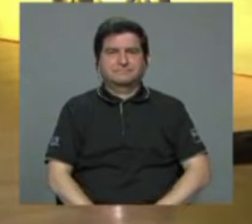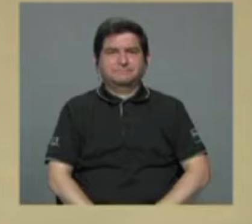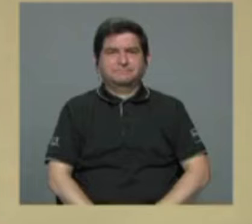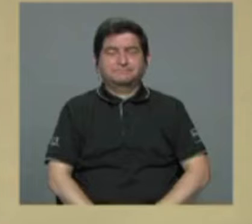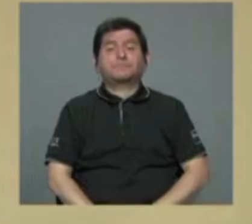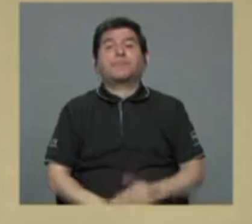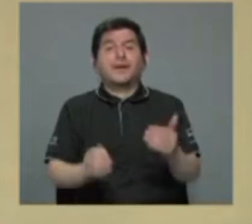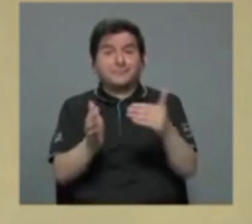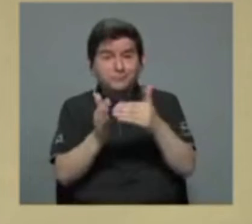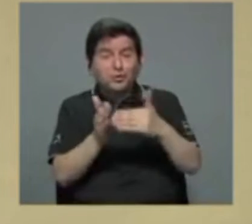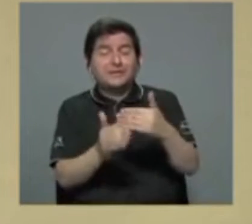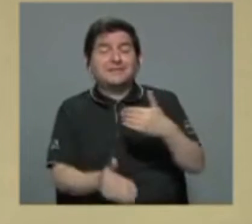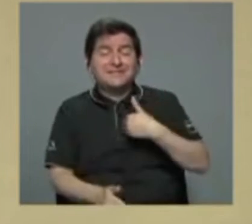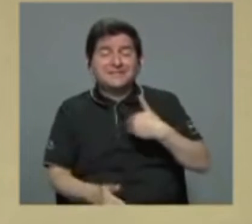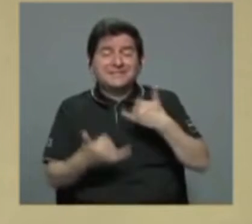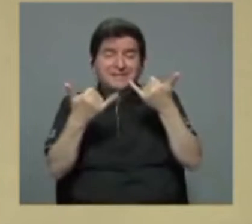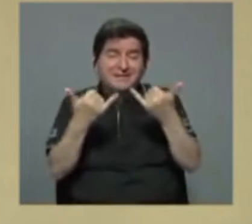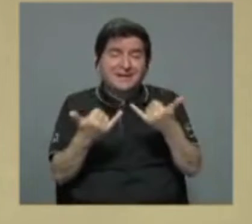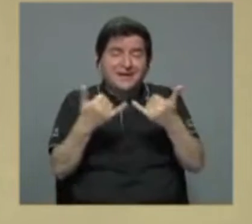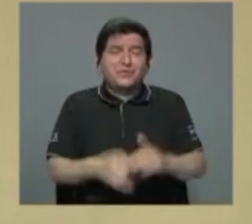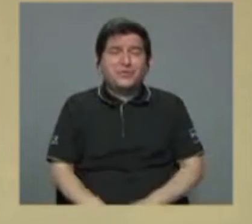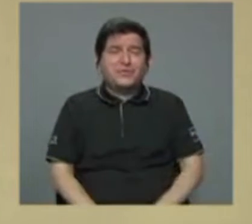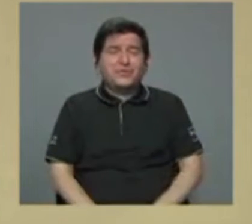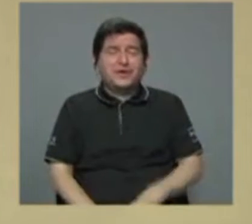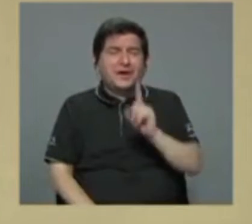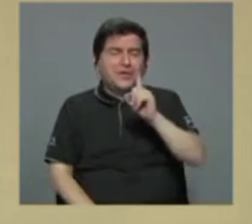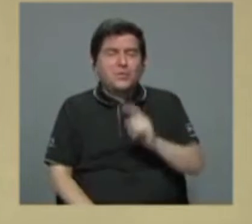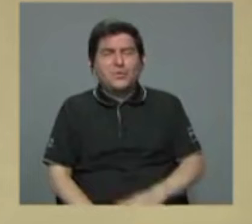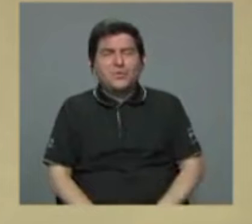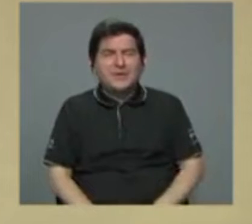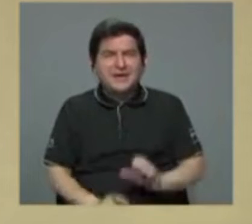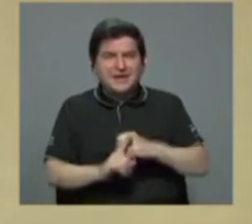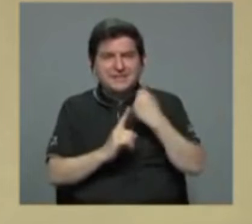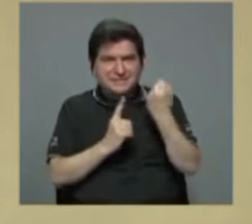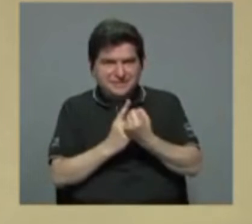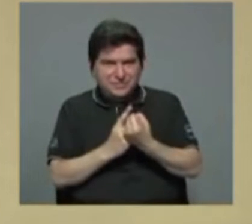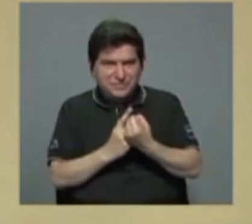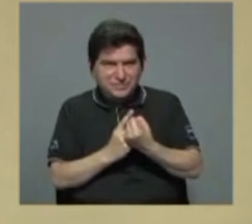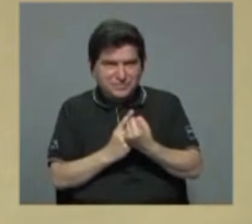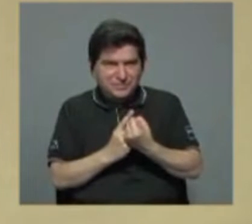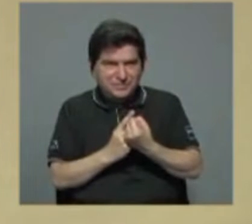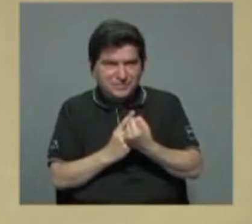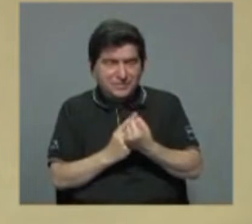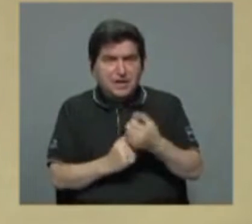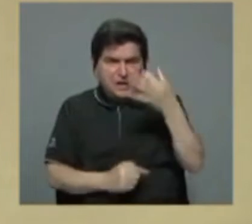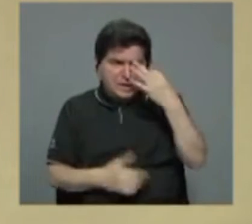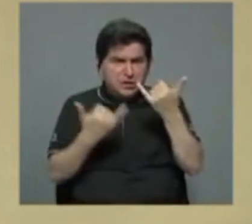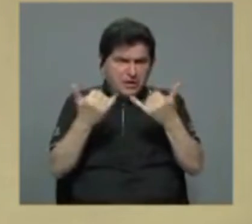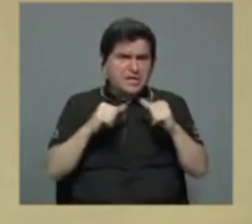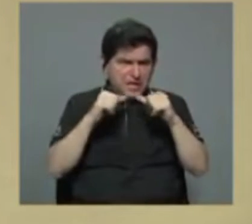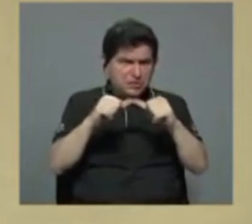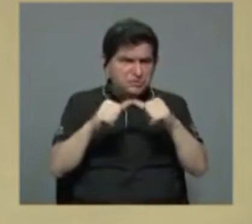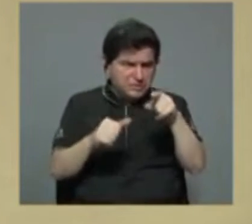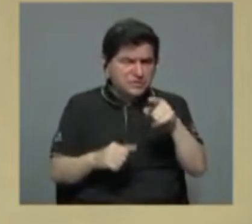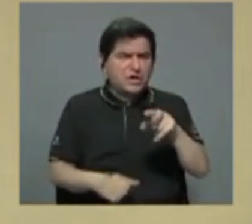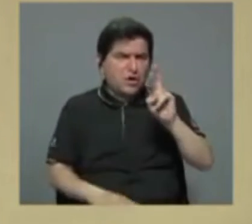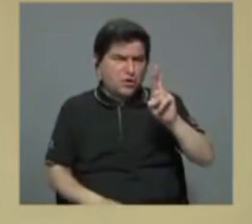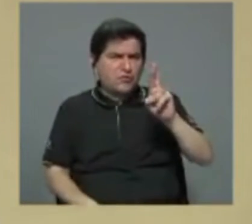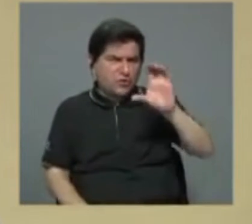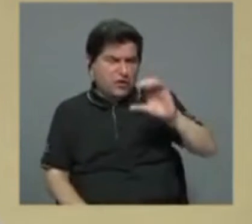De nuevo estamos teniendo una... Y ahora sí, creo que continúa don Rodrigo, por